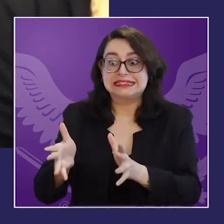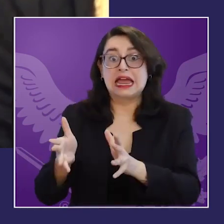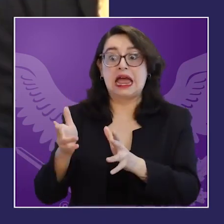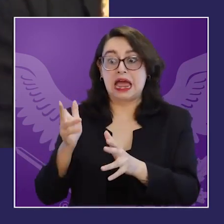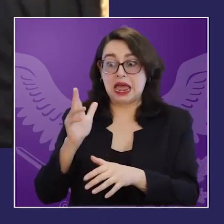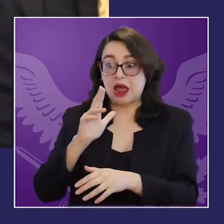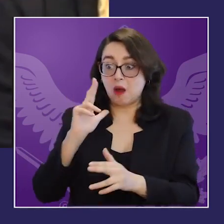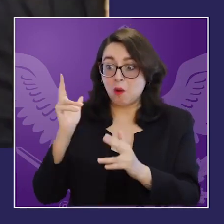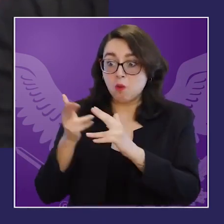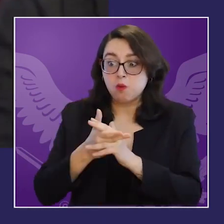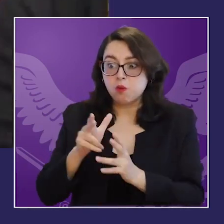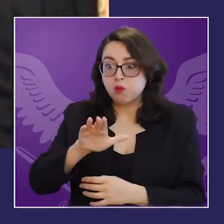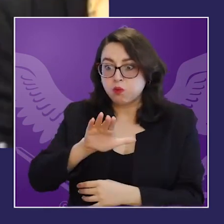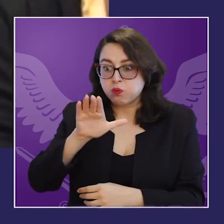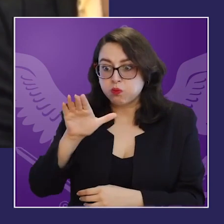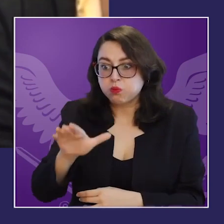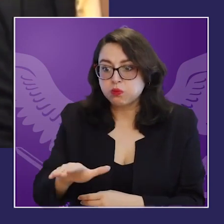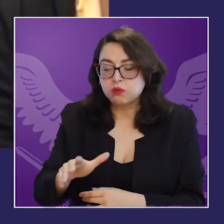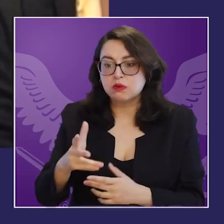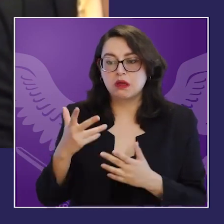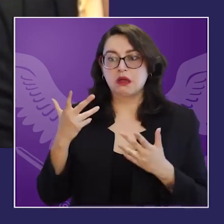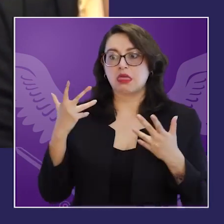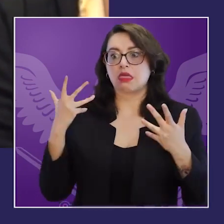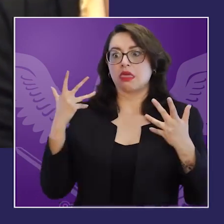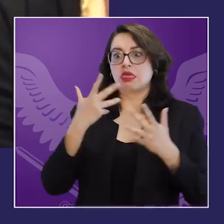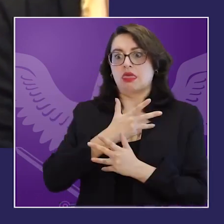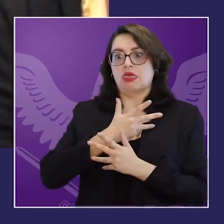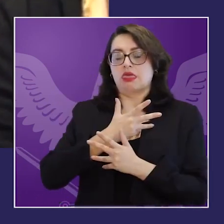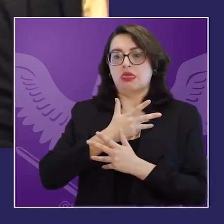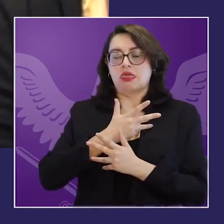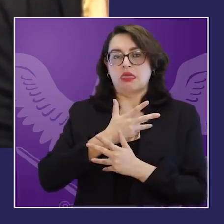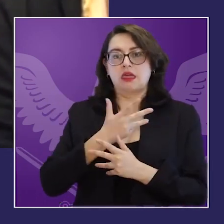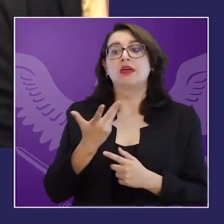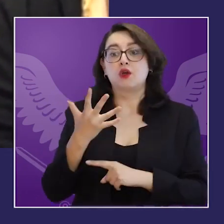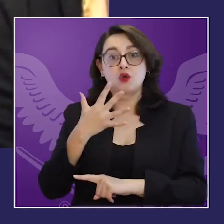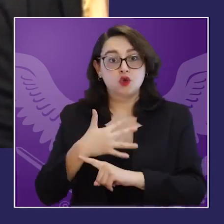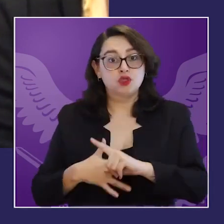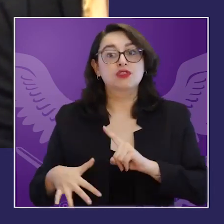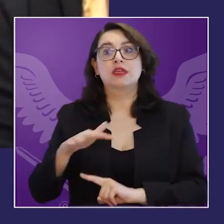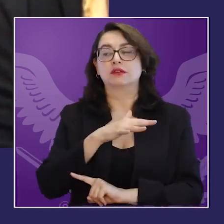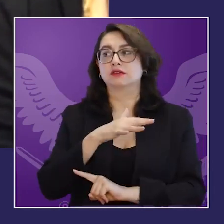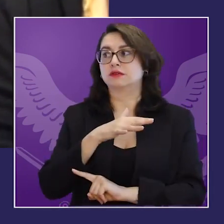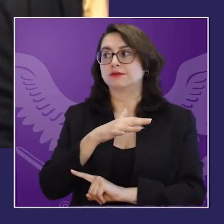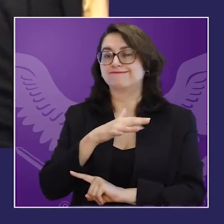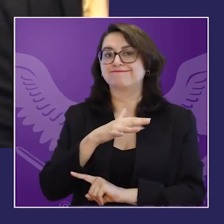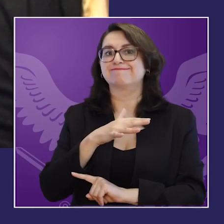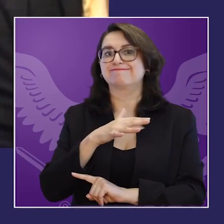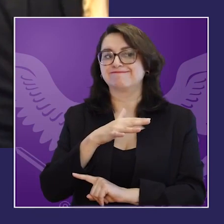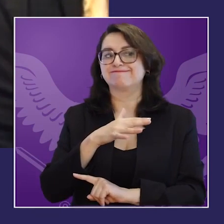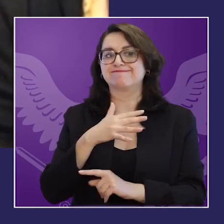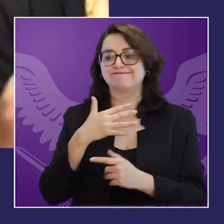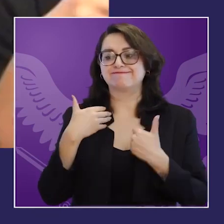los femicidios o feminicidios en los espacios públicos, son contextos que se conocen. No es que